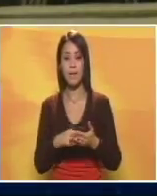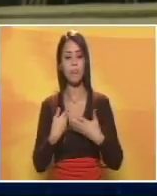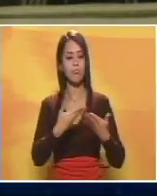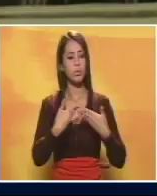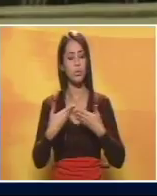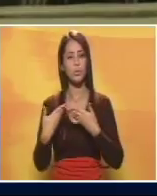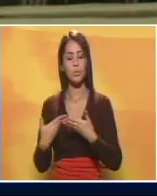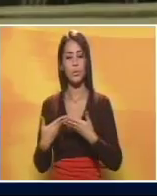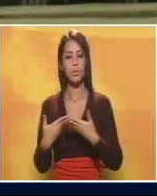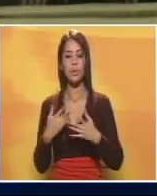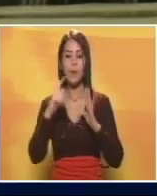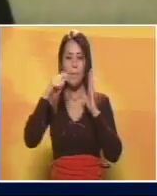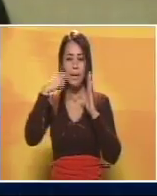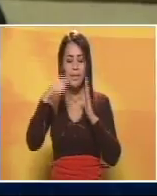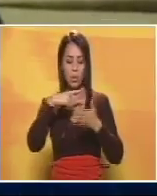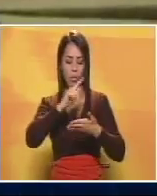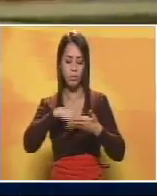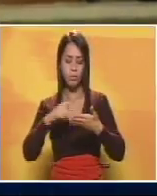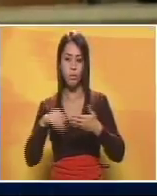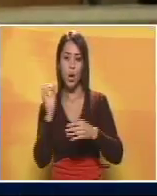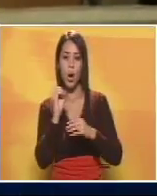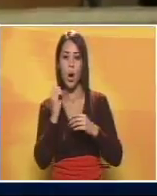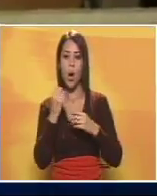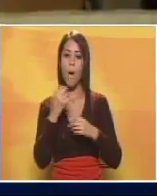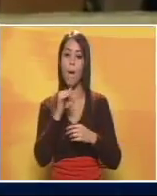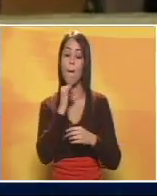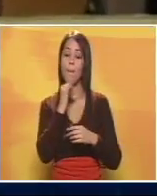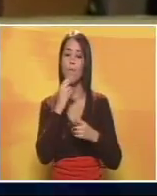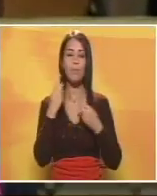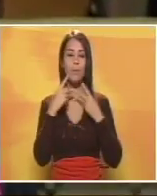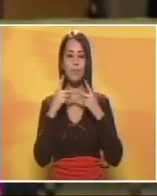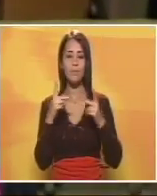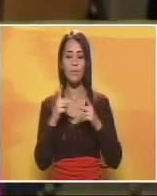como un póster de la película firmado o un mensaje de voz personalizado por Reynolds.